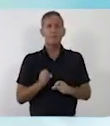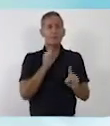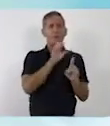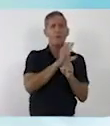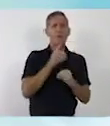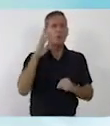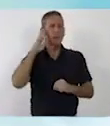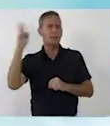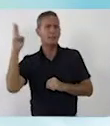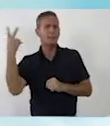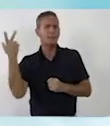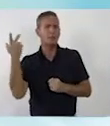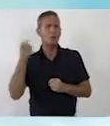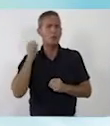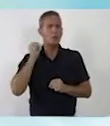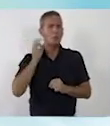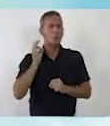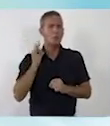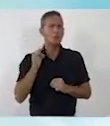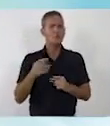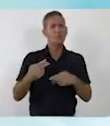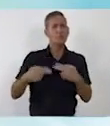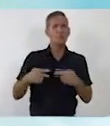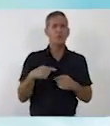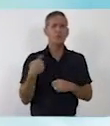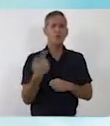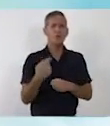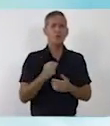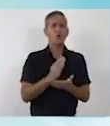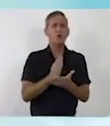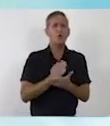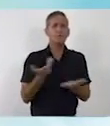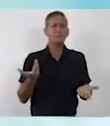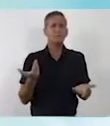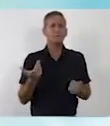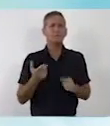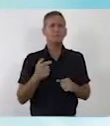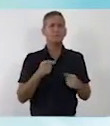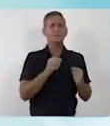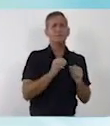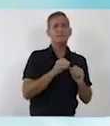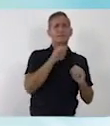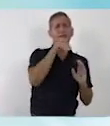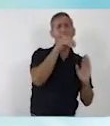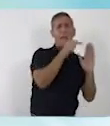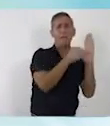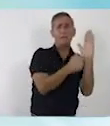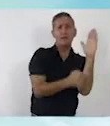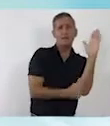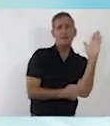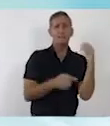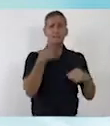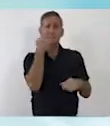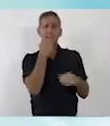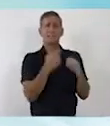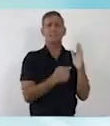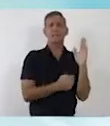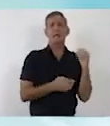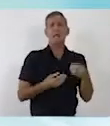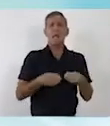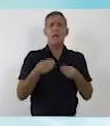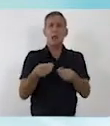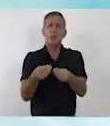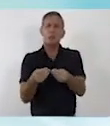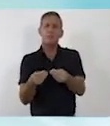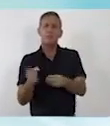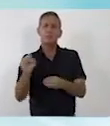Vamos a comenzar recordando, como siempre lo hacemos en nuestras clases, de magnitudes que caracterizan a las sustancias en sí o a muestras de